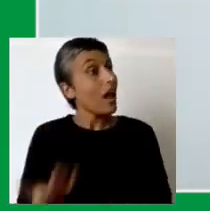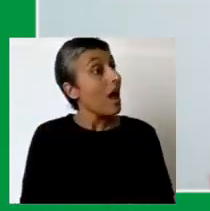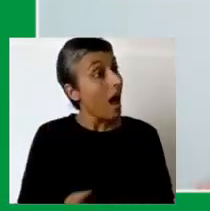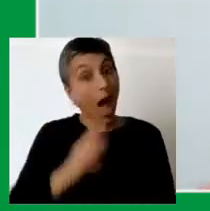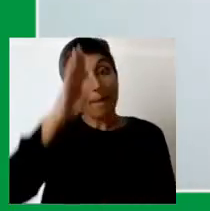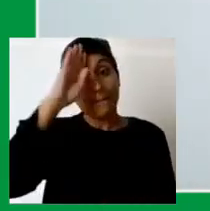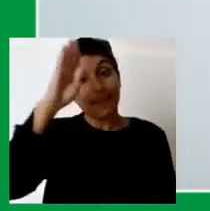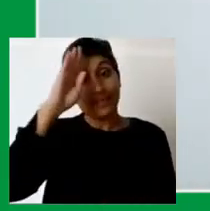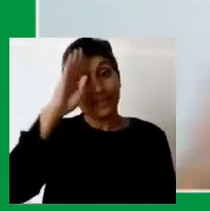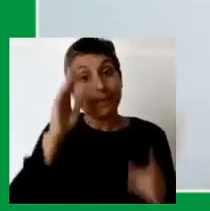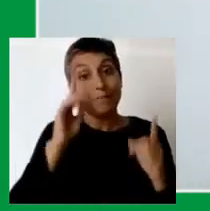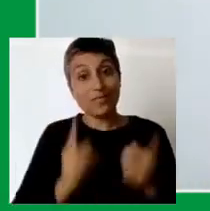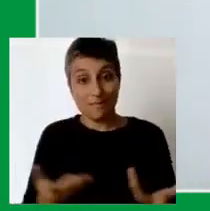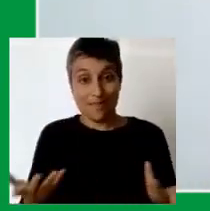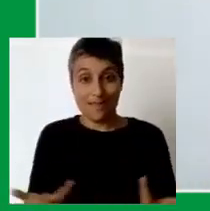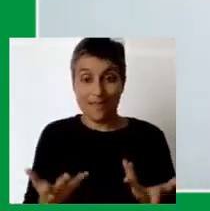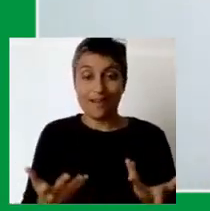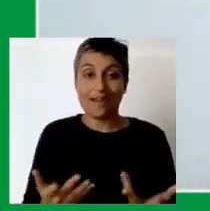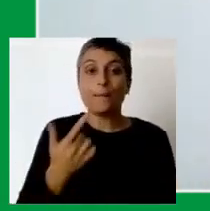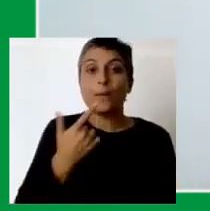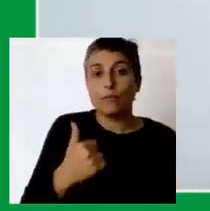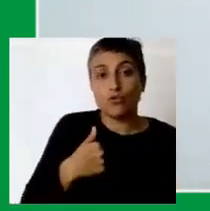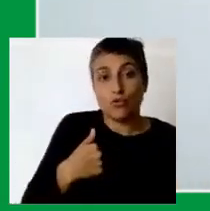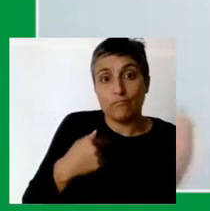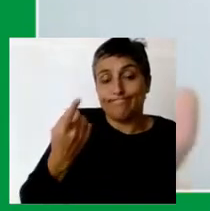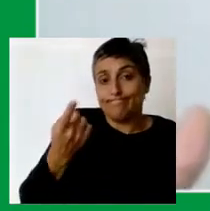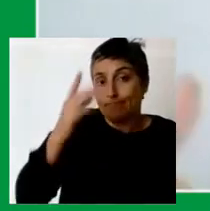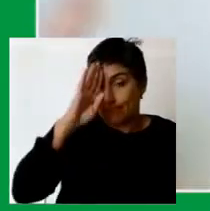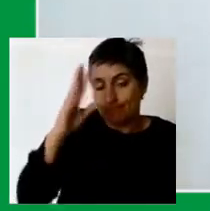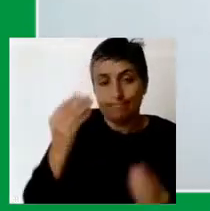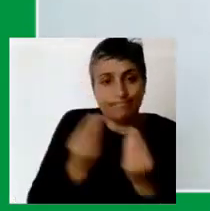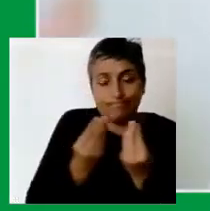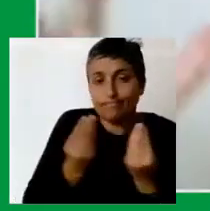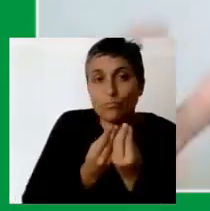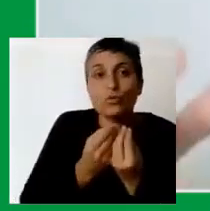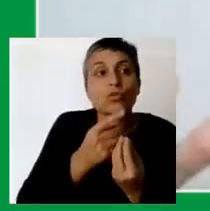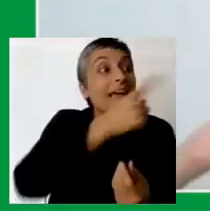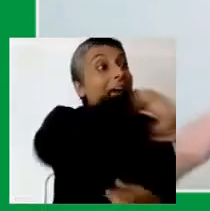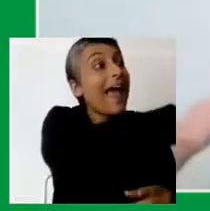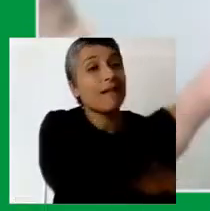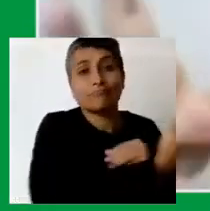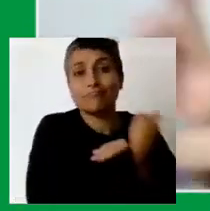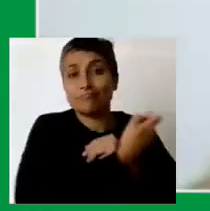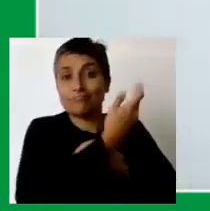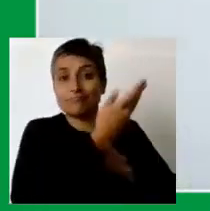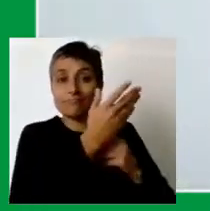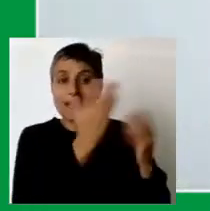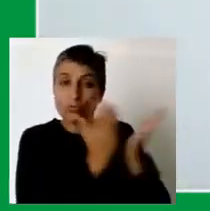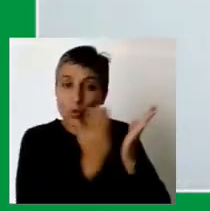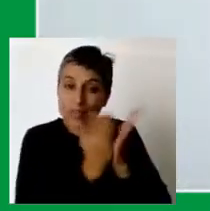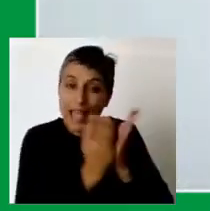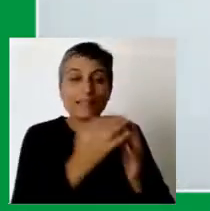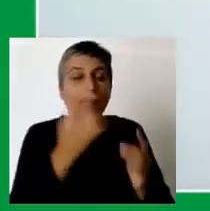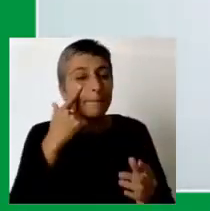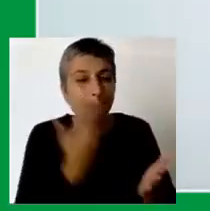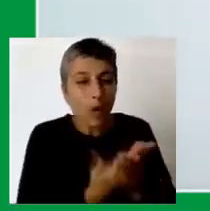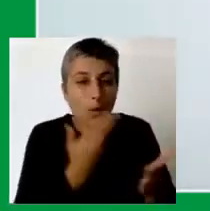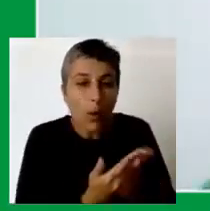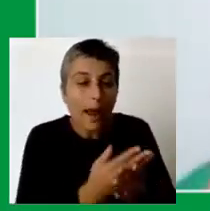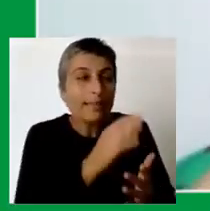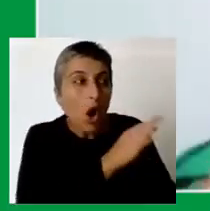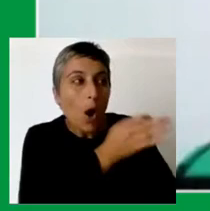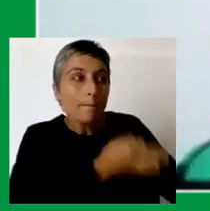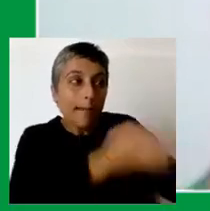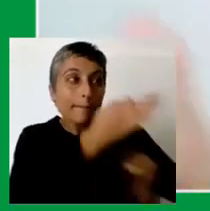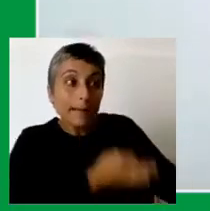de esa manera. O sea, yo, por ejemplo, he aprendido mucho de estudiantes, de sugerencias, de propuestas, y